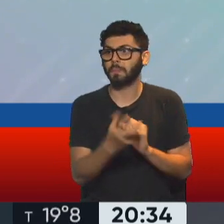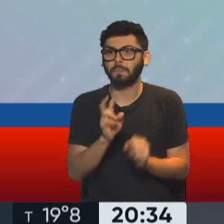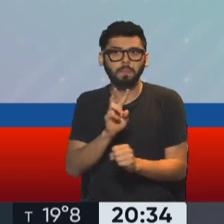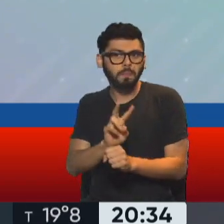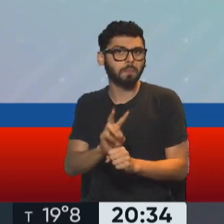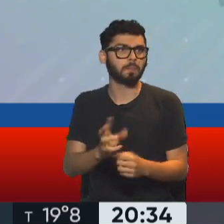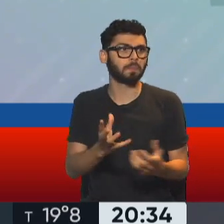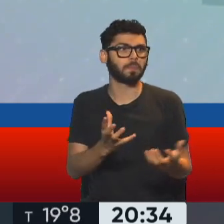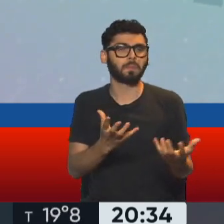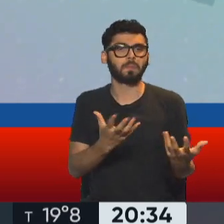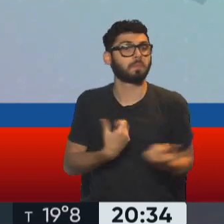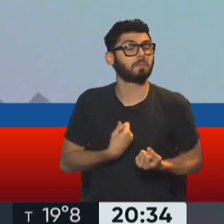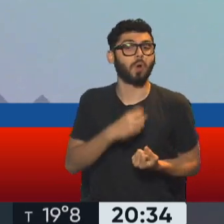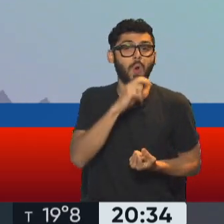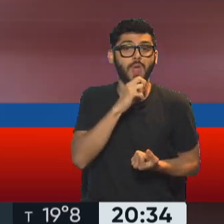tipo de